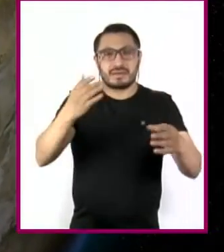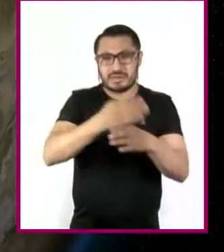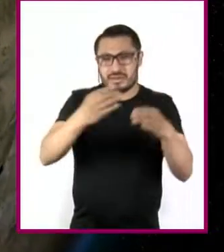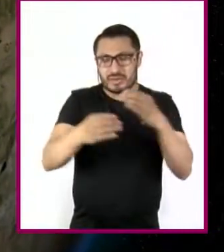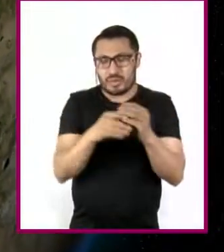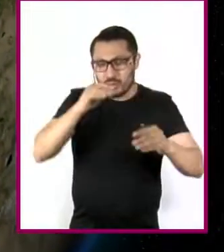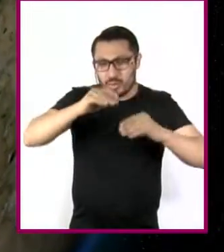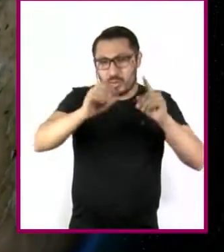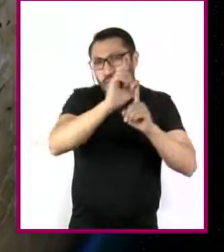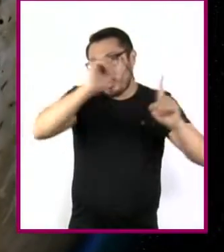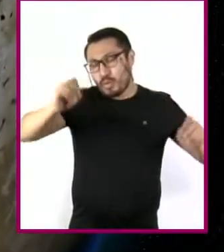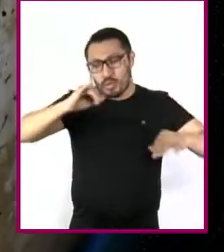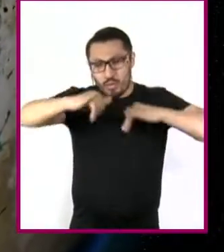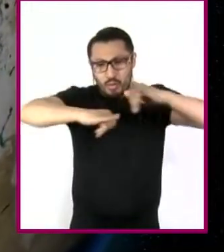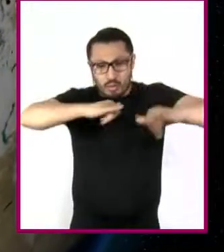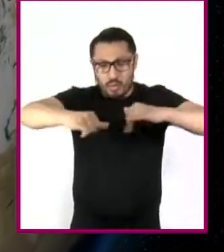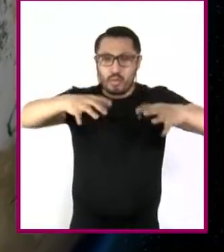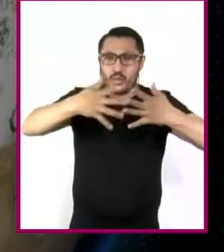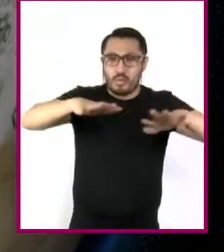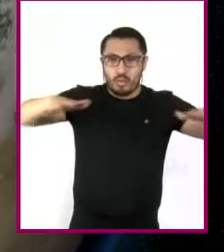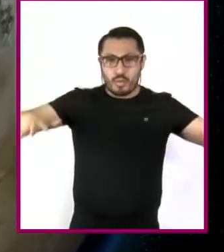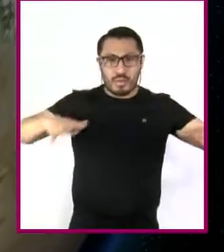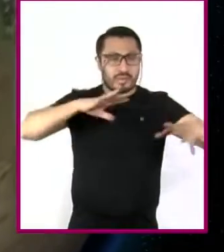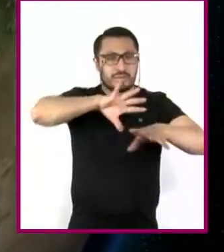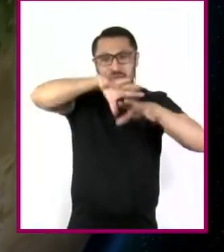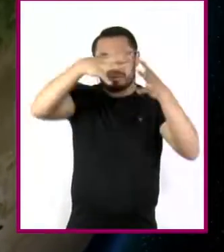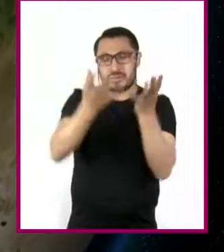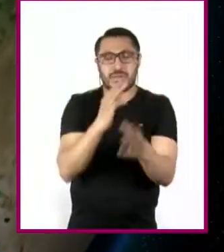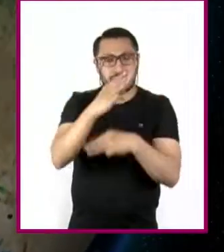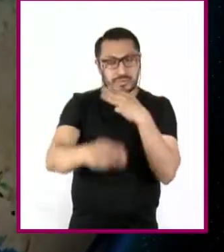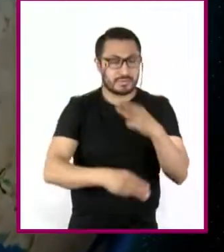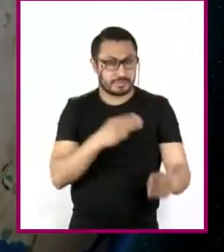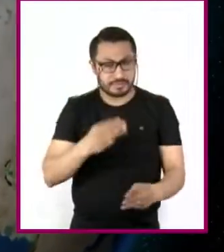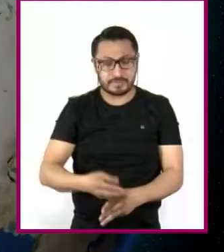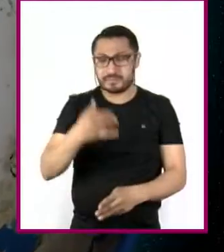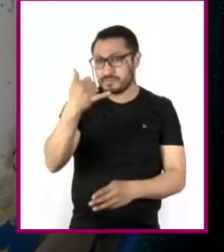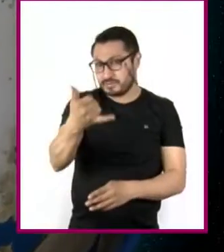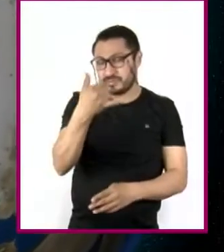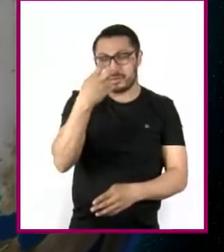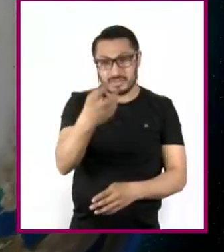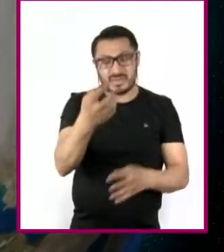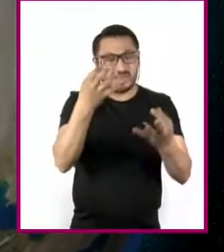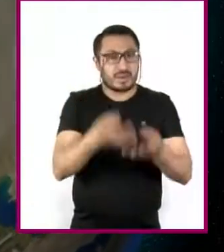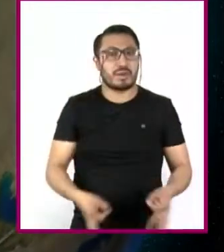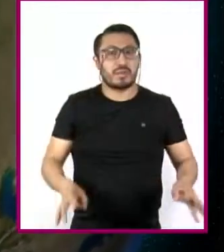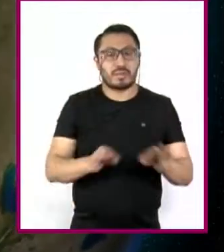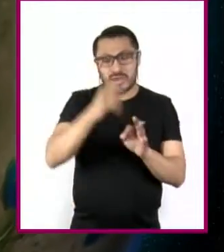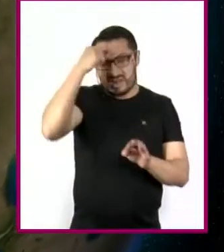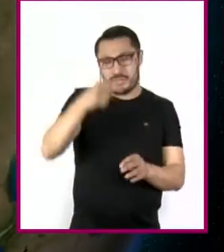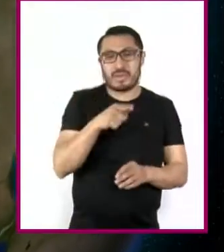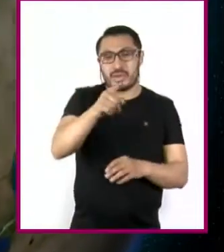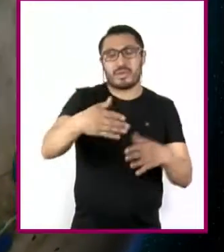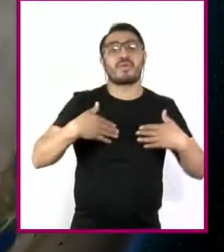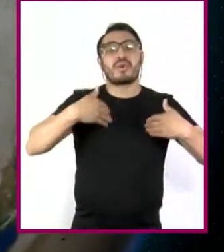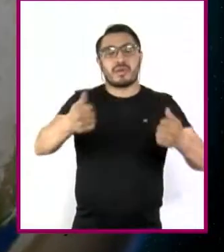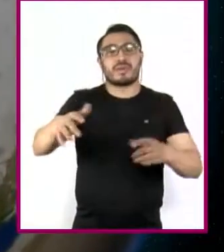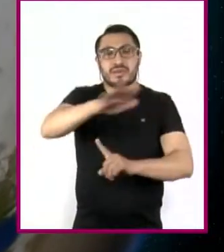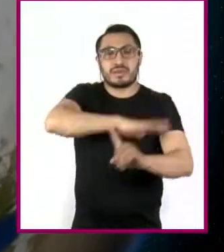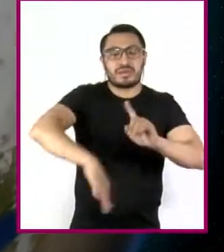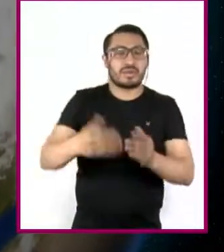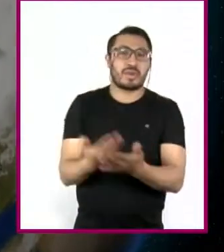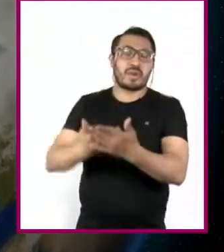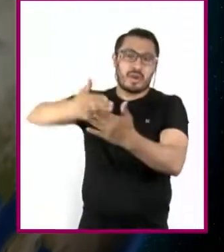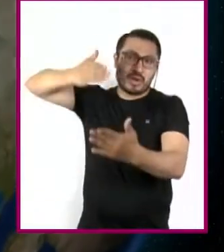geomorfológicos, oceánicos y atmosféricos. Por ello, son fundamentales no solo para entender el clima pasado y